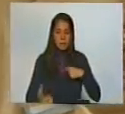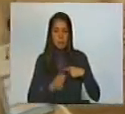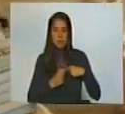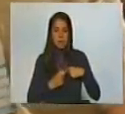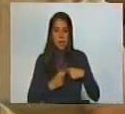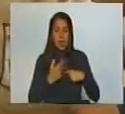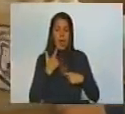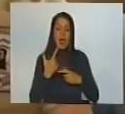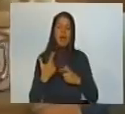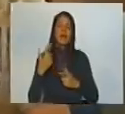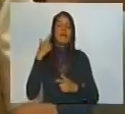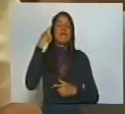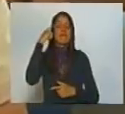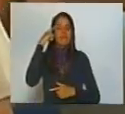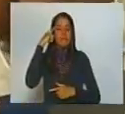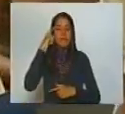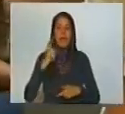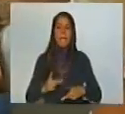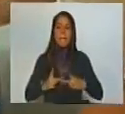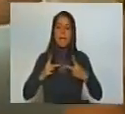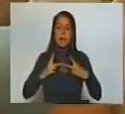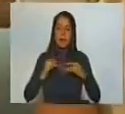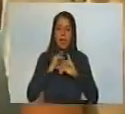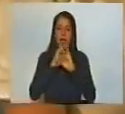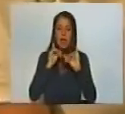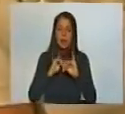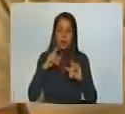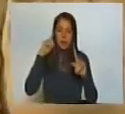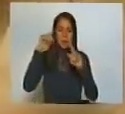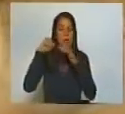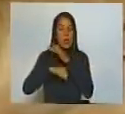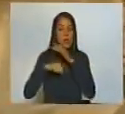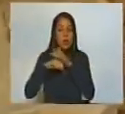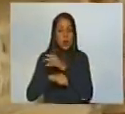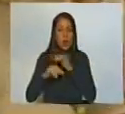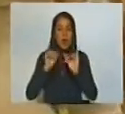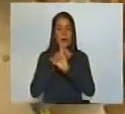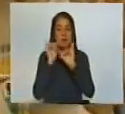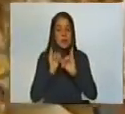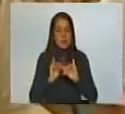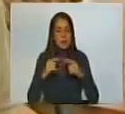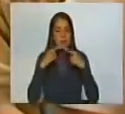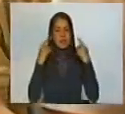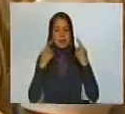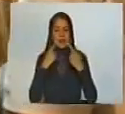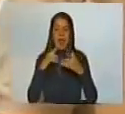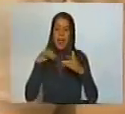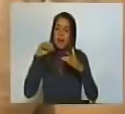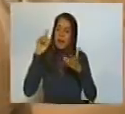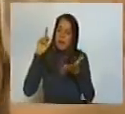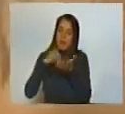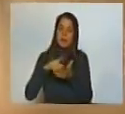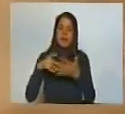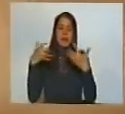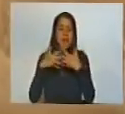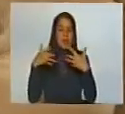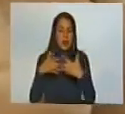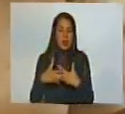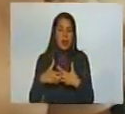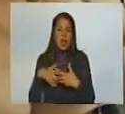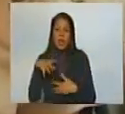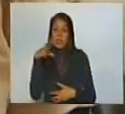la alegría, he luchado por la alegría, por la alegría he ido al combate, que la